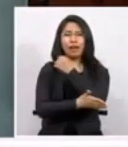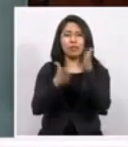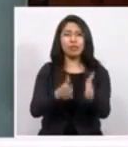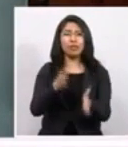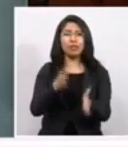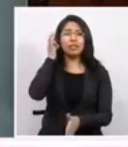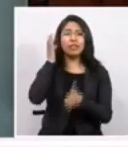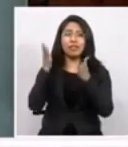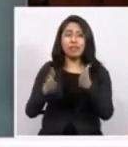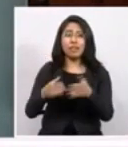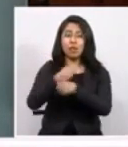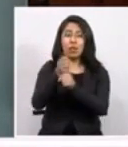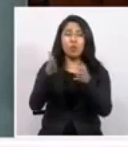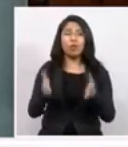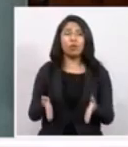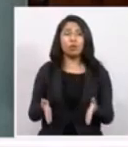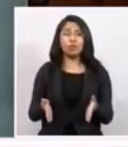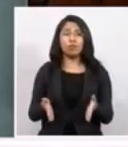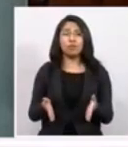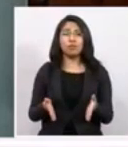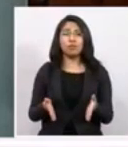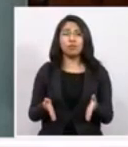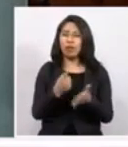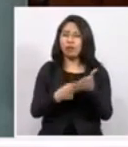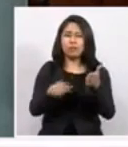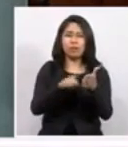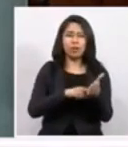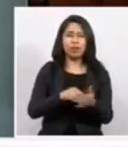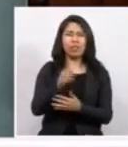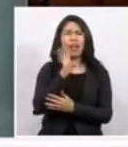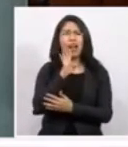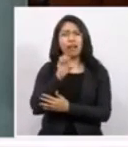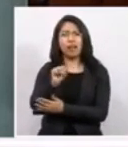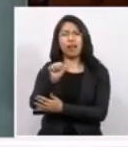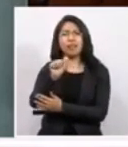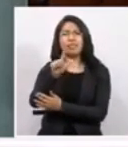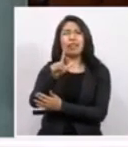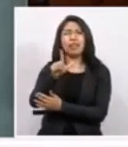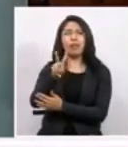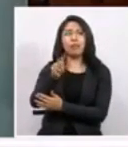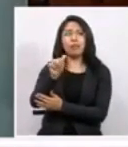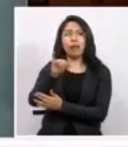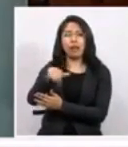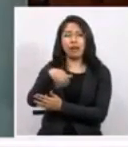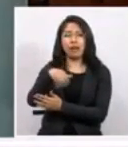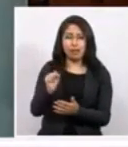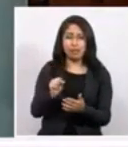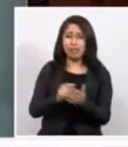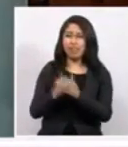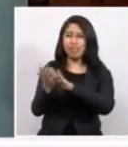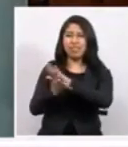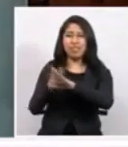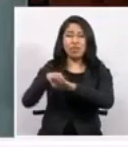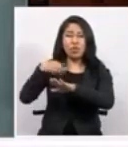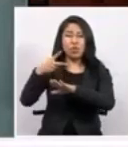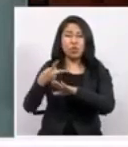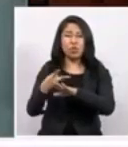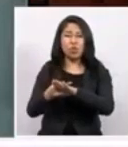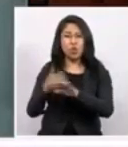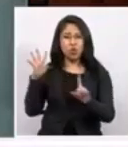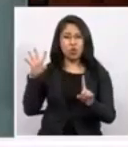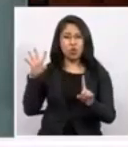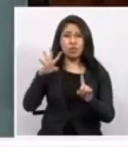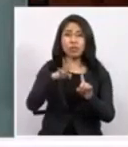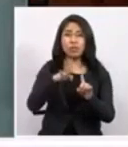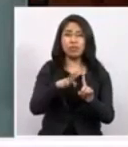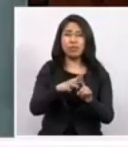y obreros. Se los llamó de salvajes, de sediciosos, de terroristas. Se